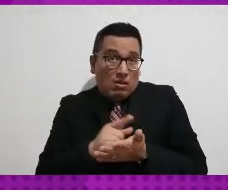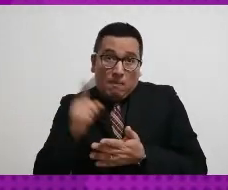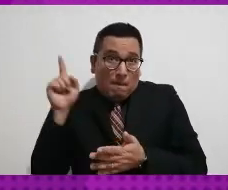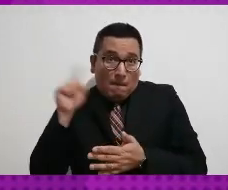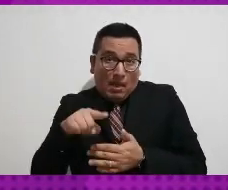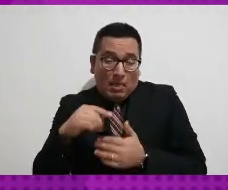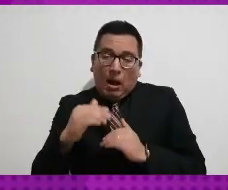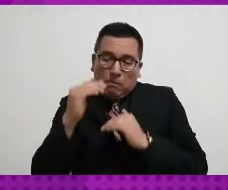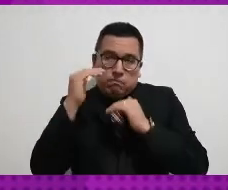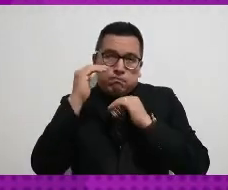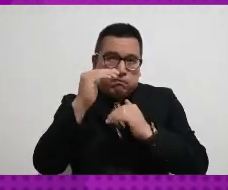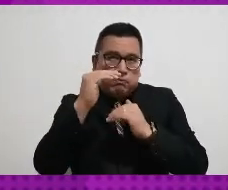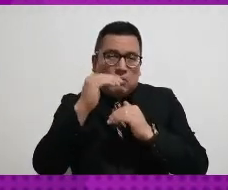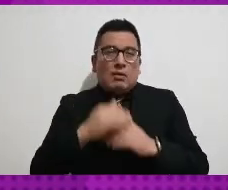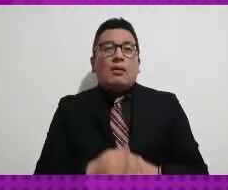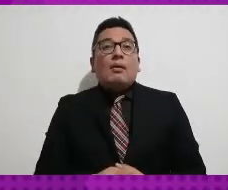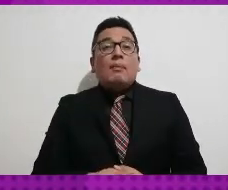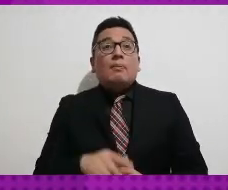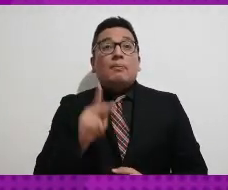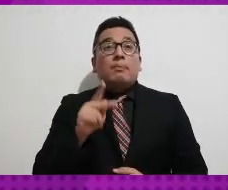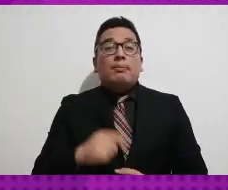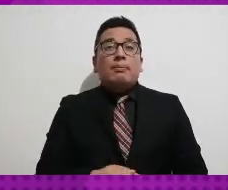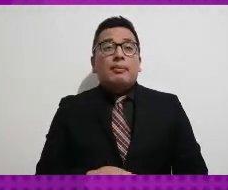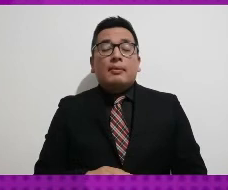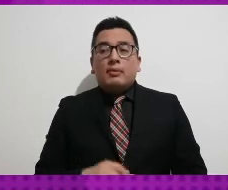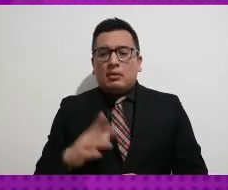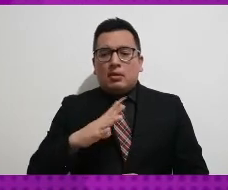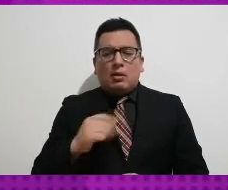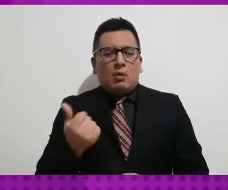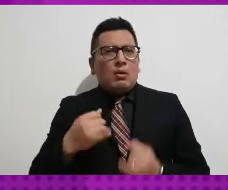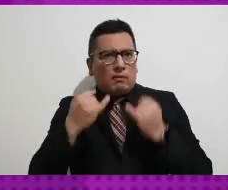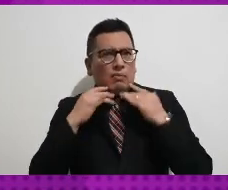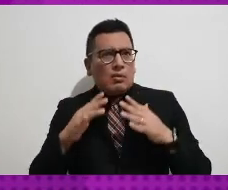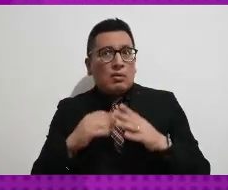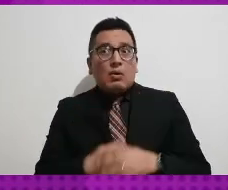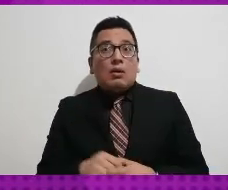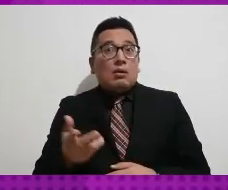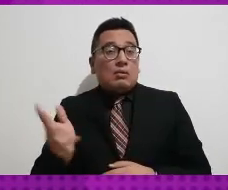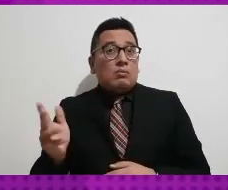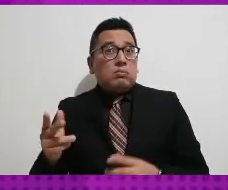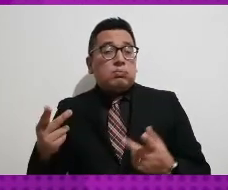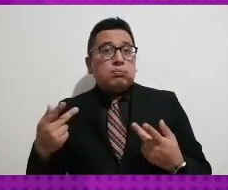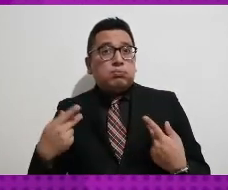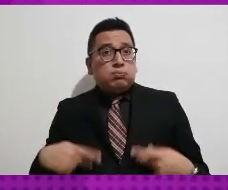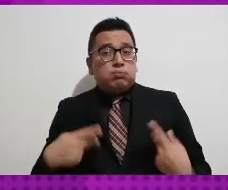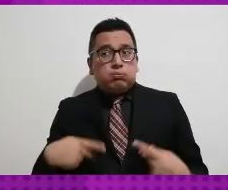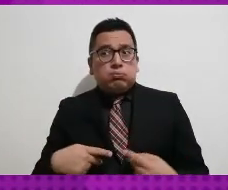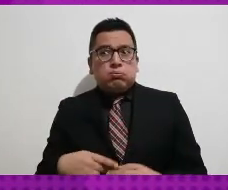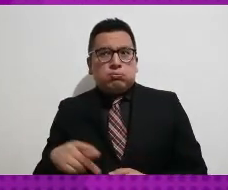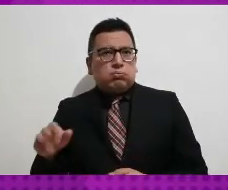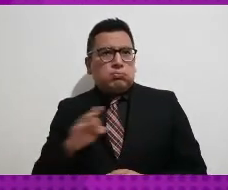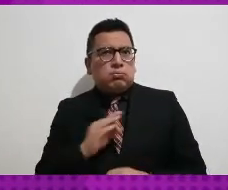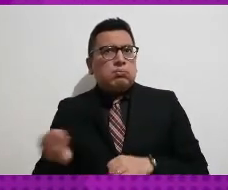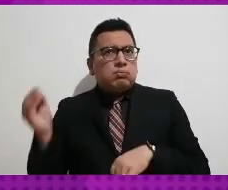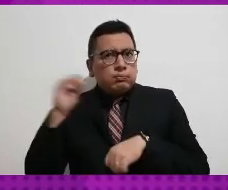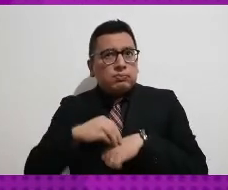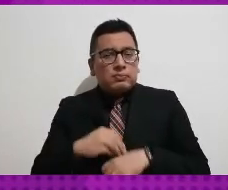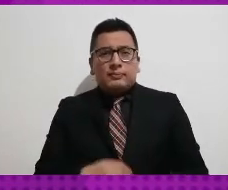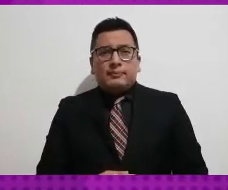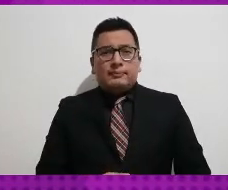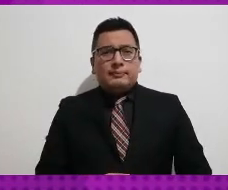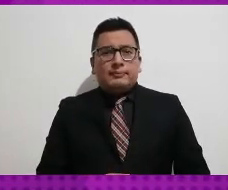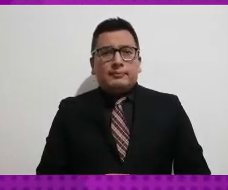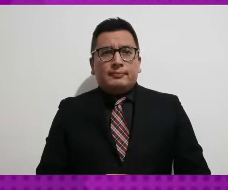de la ley está establecida a publicar, mas sin embargo también hay otro tipo de información que sin necesidad que esté en la ley habrá